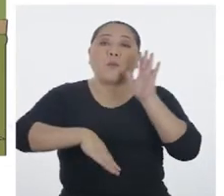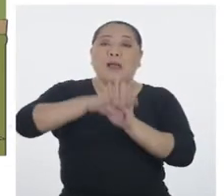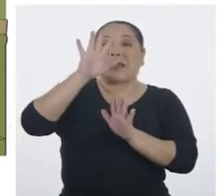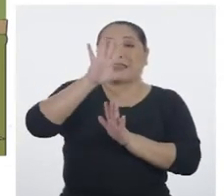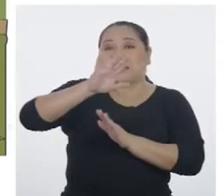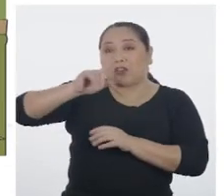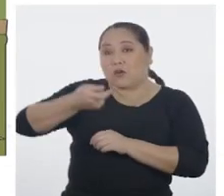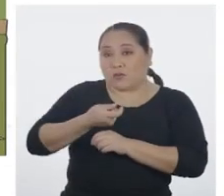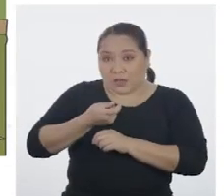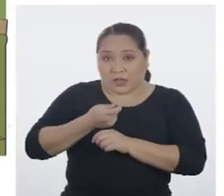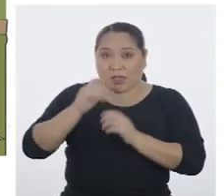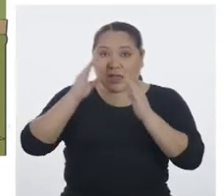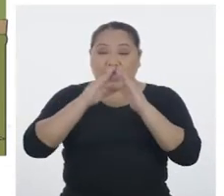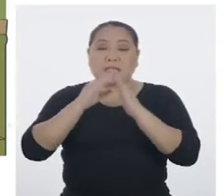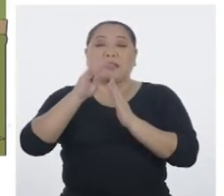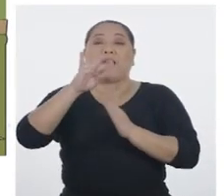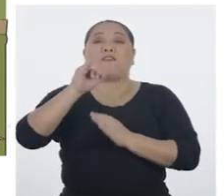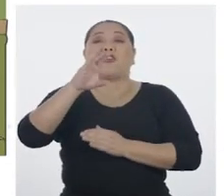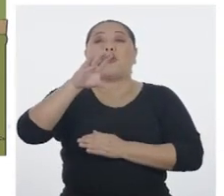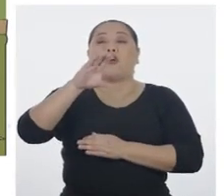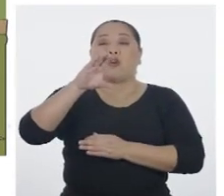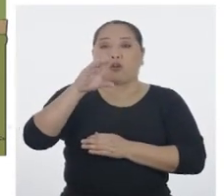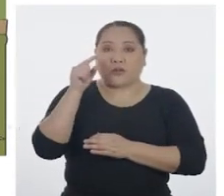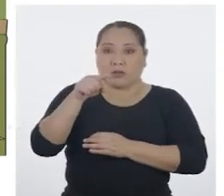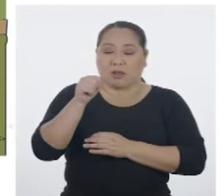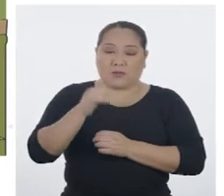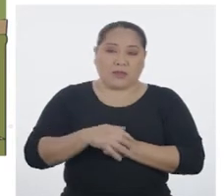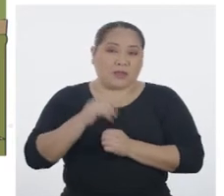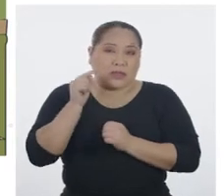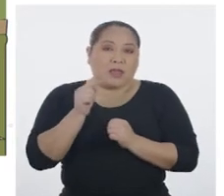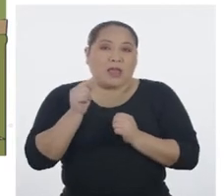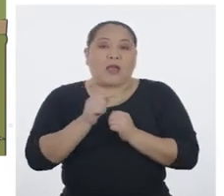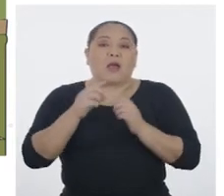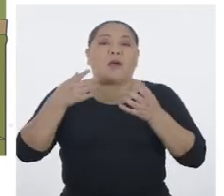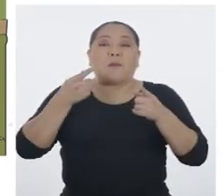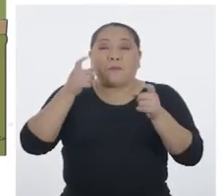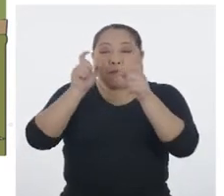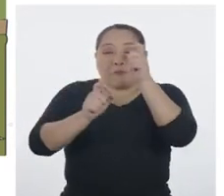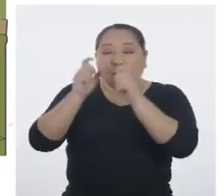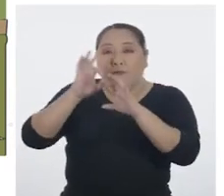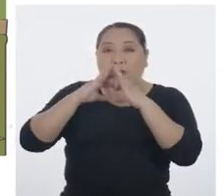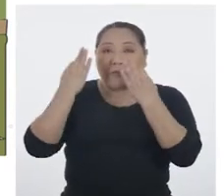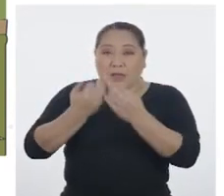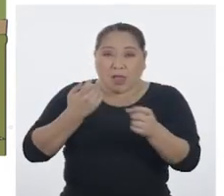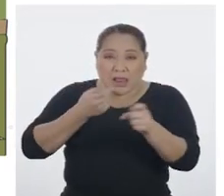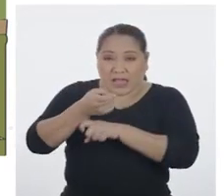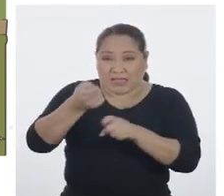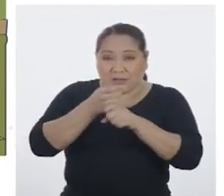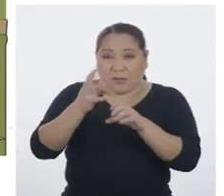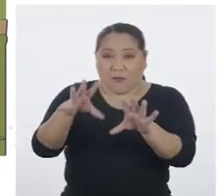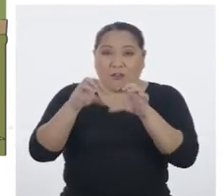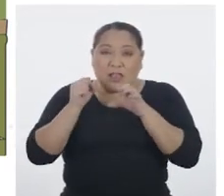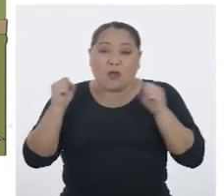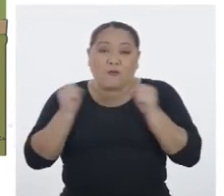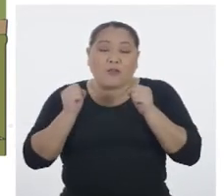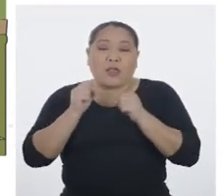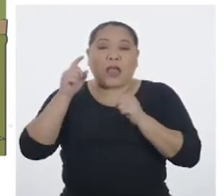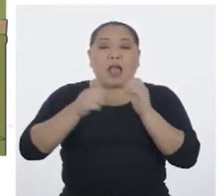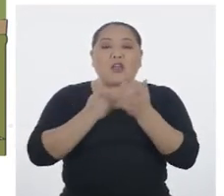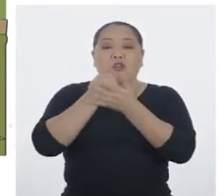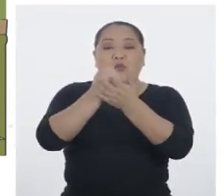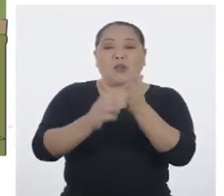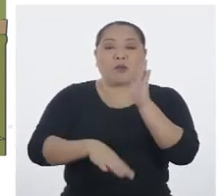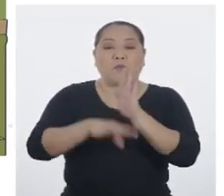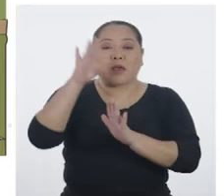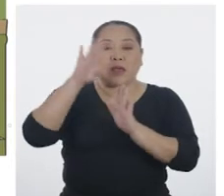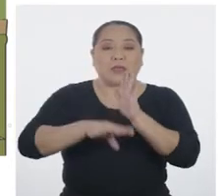de 5.000 viviendas bioclimáticas para las poblaciones afectadas por heladas y friaje, lo que beneficia a más de 19.000 habitantes